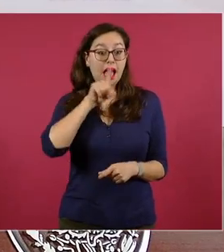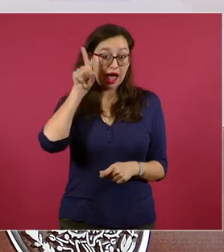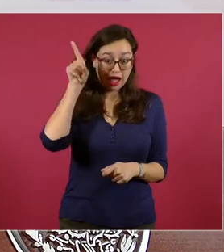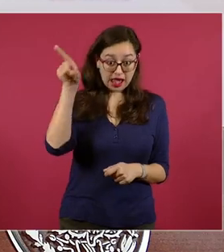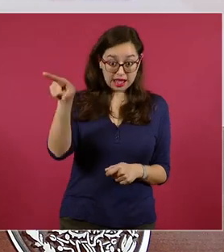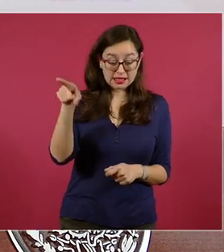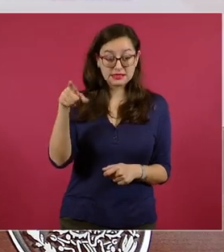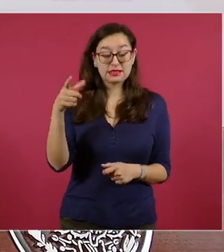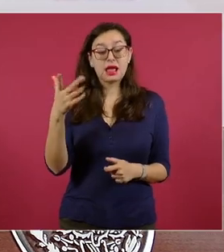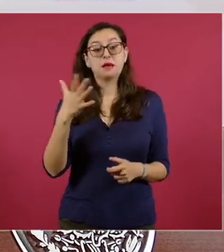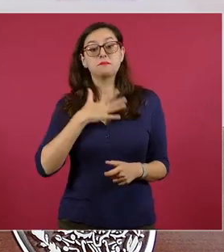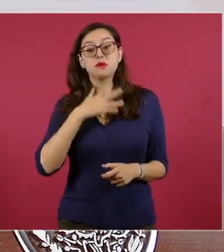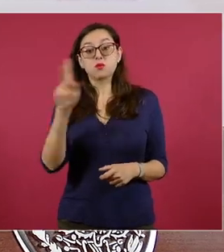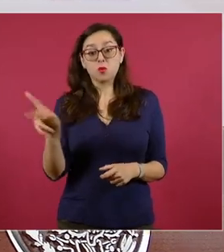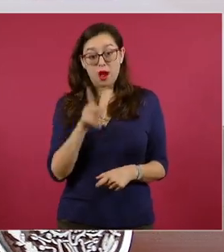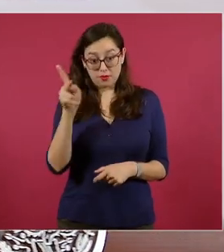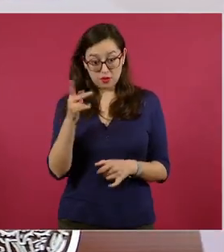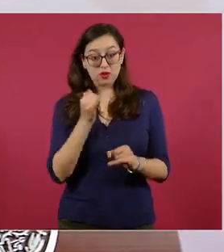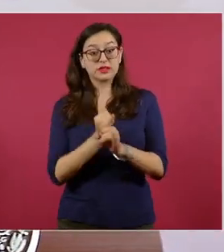internet, afortunadamente,